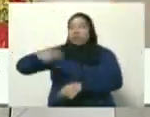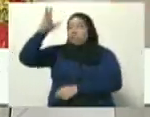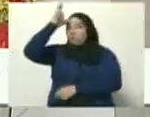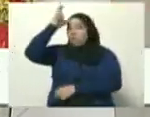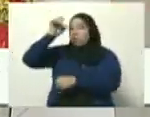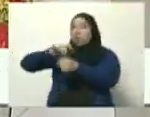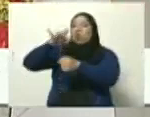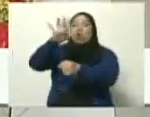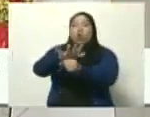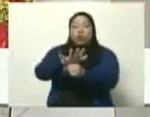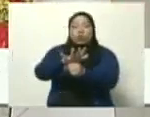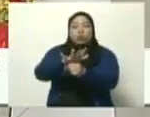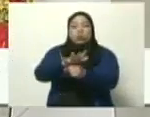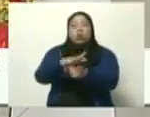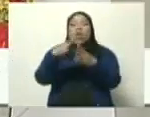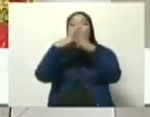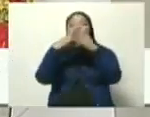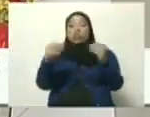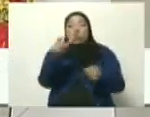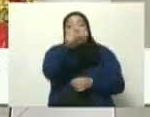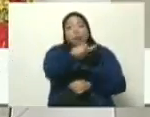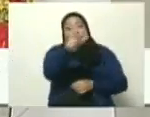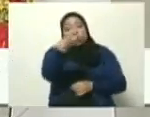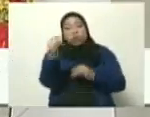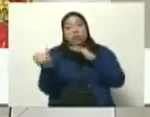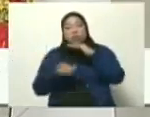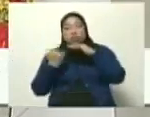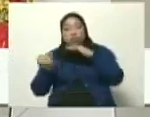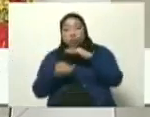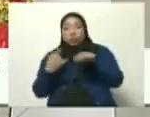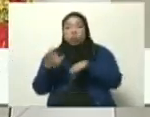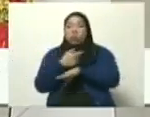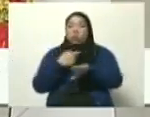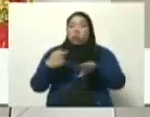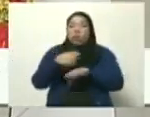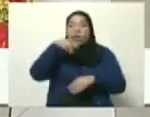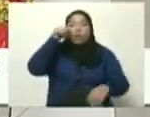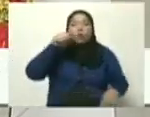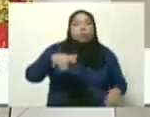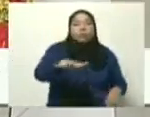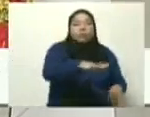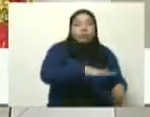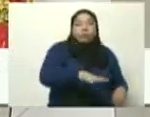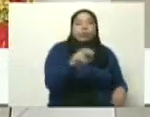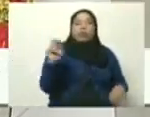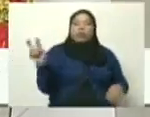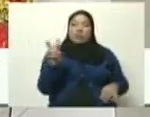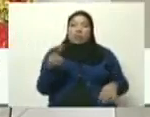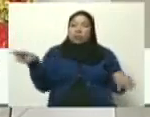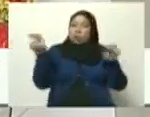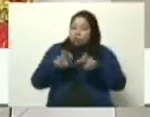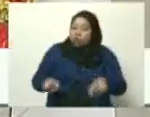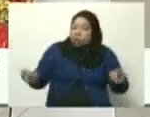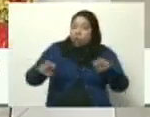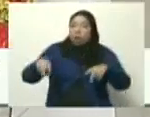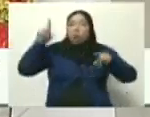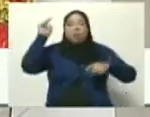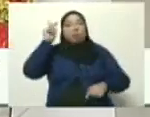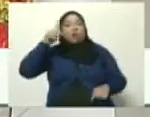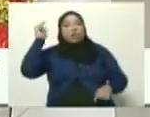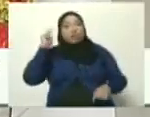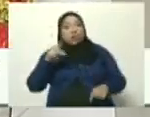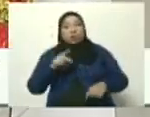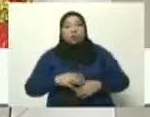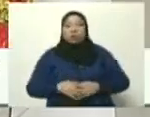pueblo venezolano, toda la institucionalidad del gobierno bolivariano y todos los investigadores, profesoras,